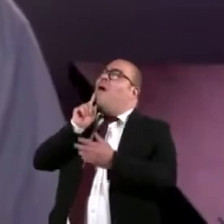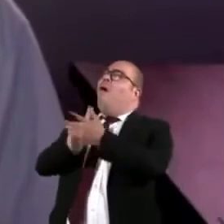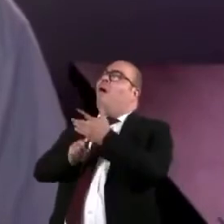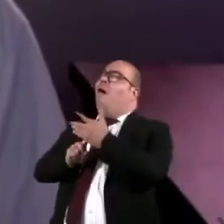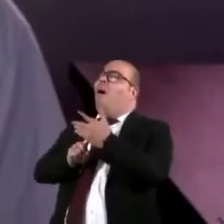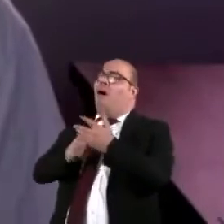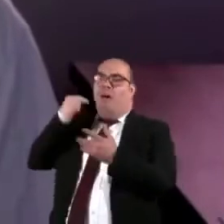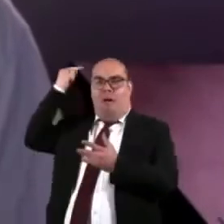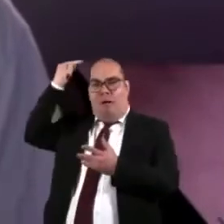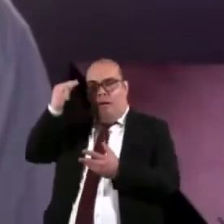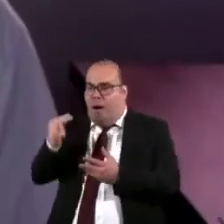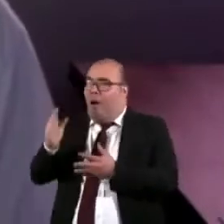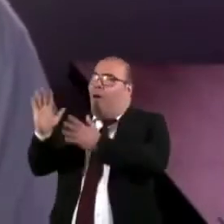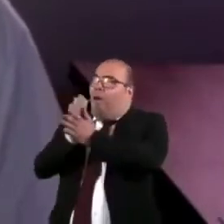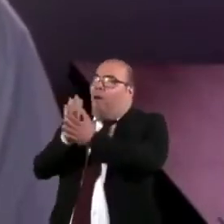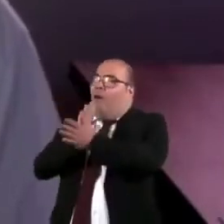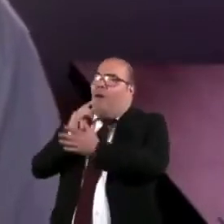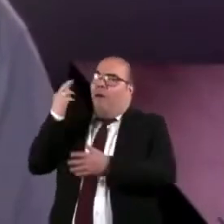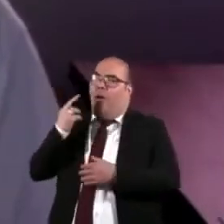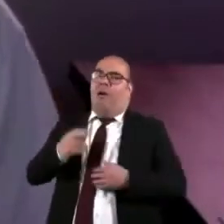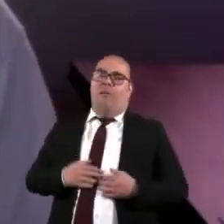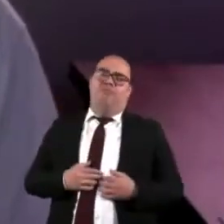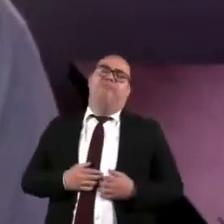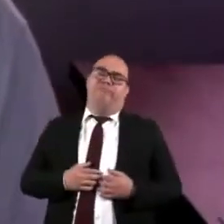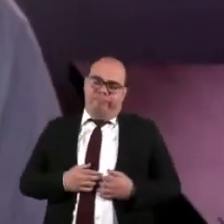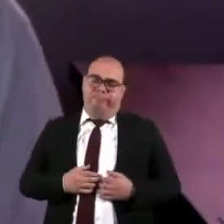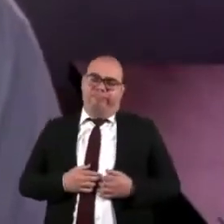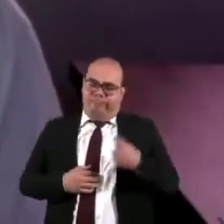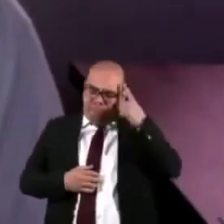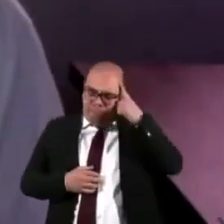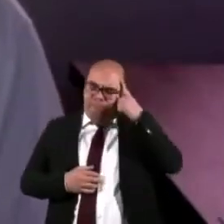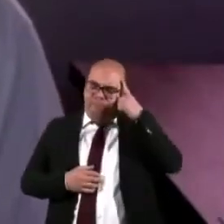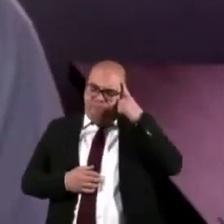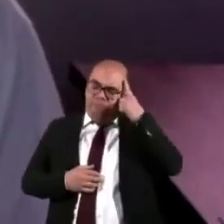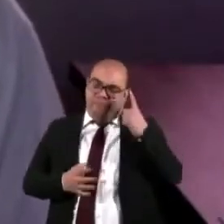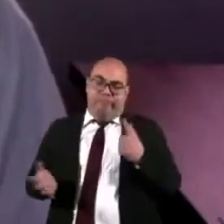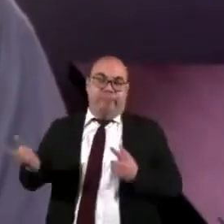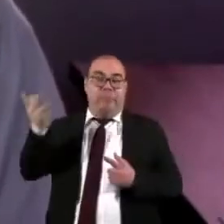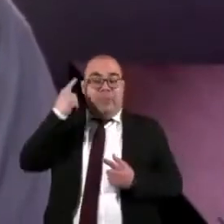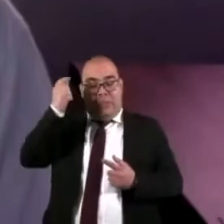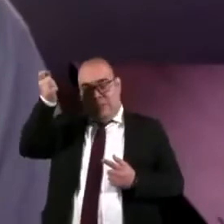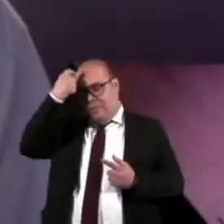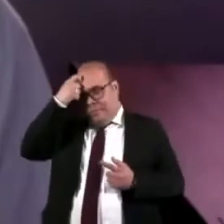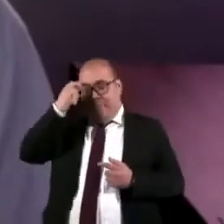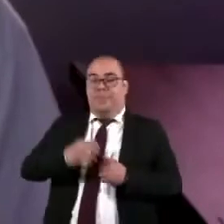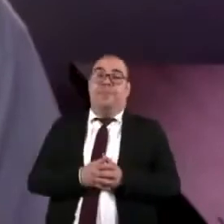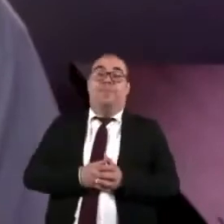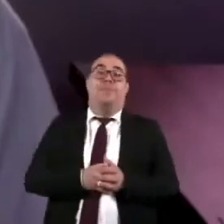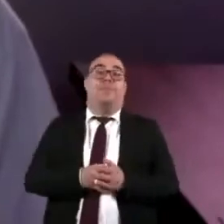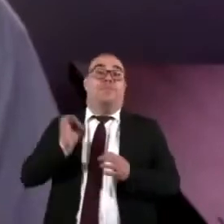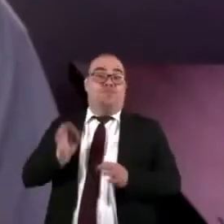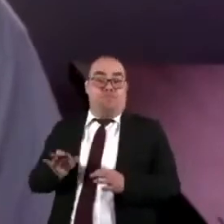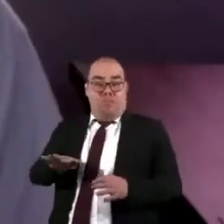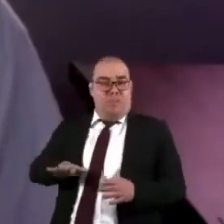No aguantamos nunca hambre, pero éramos un hogar pobre, y cuando yo